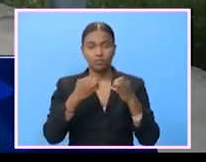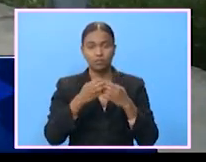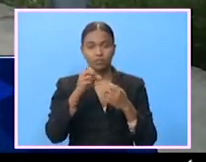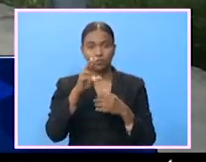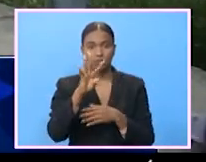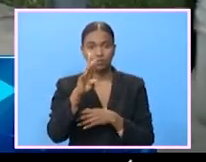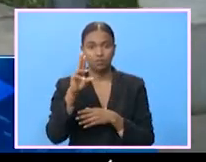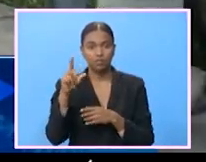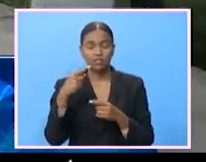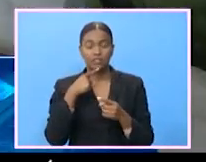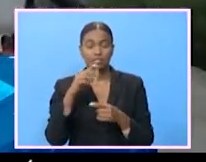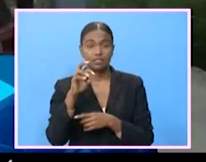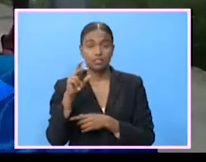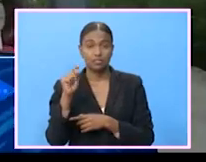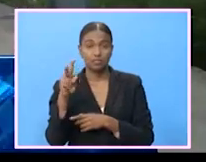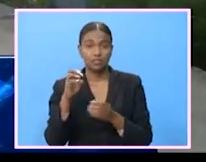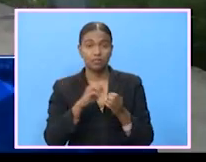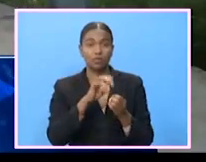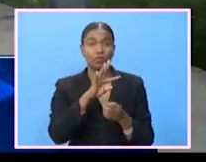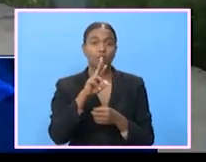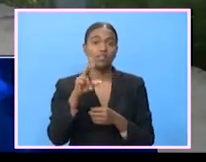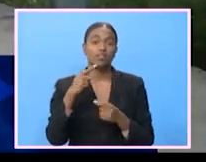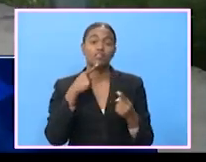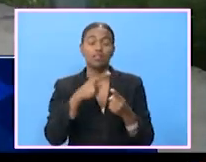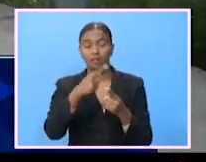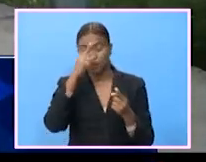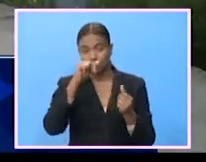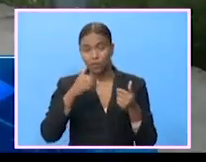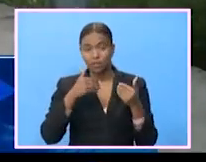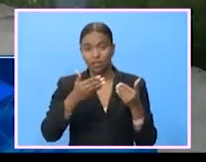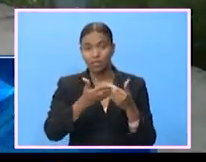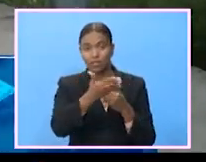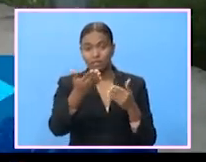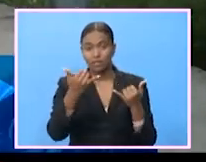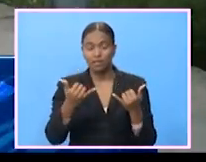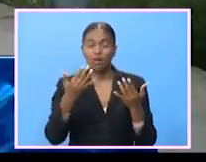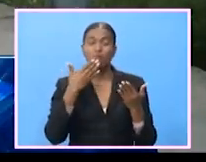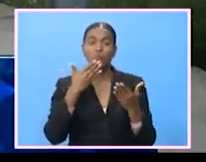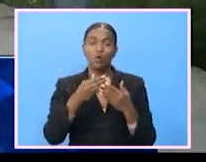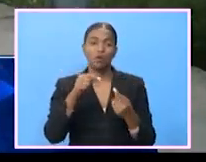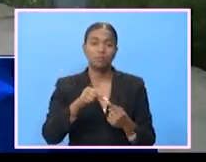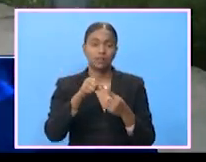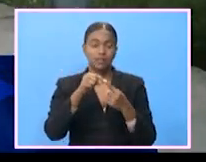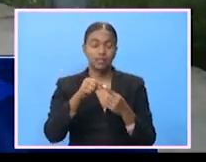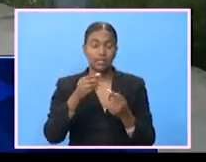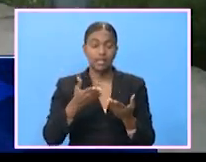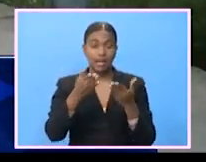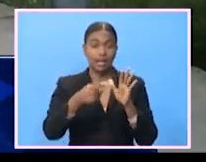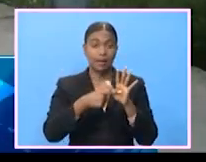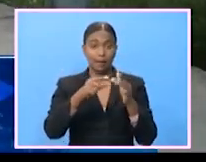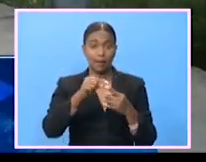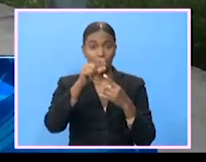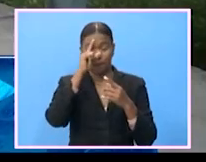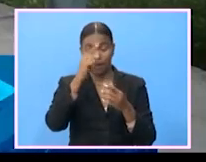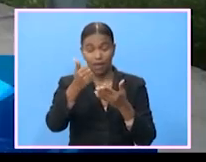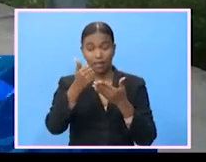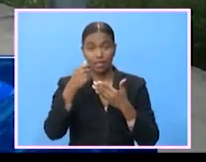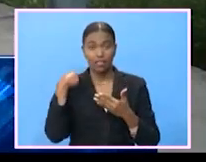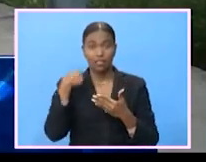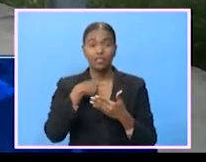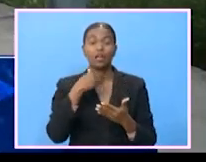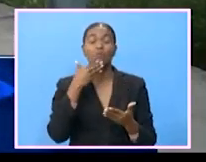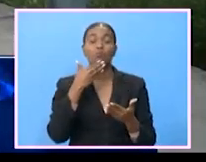4RD, de la SER TV, de 4RD Noticias, para desarrollar para ustedes este gran especial. Un especial que nos va a conectar con